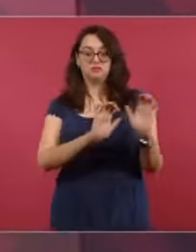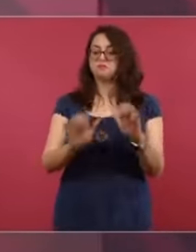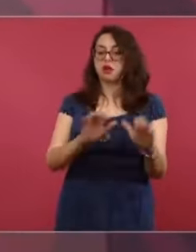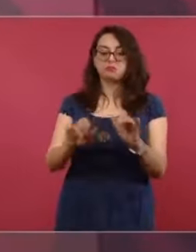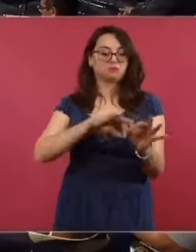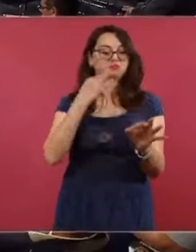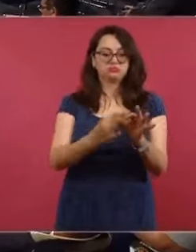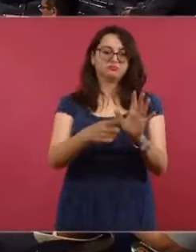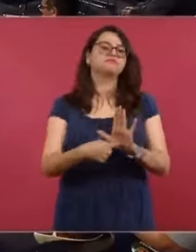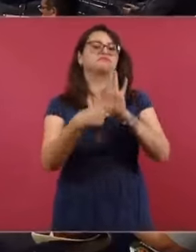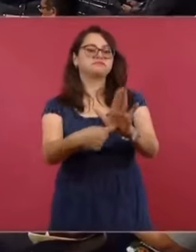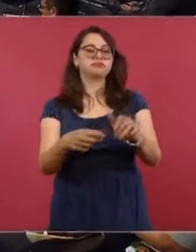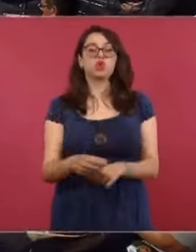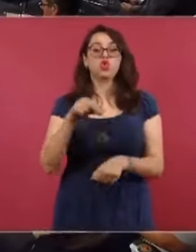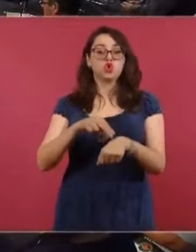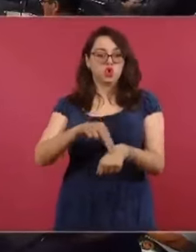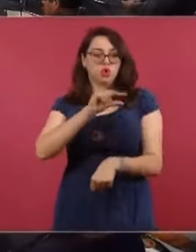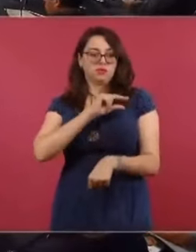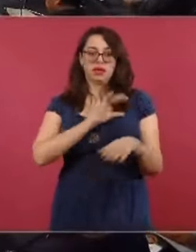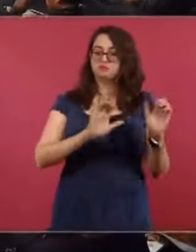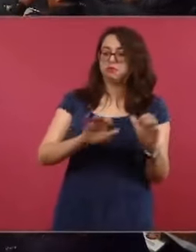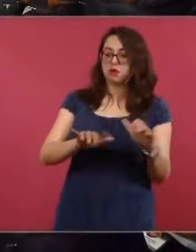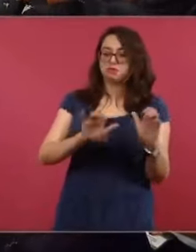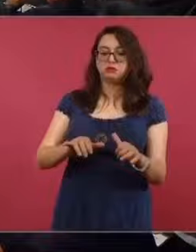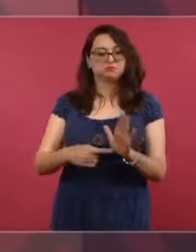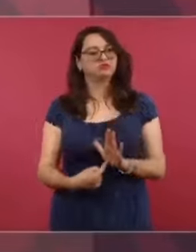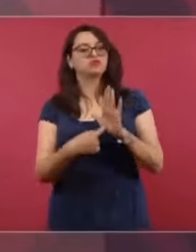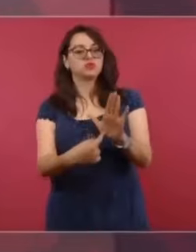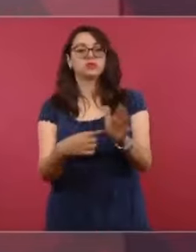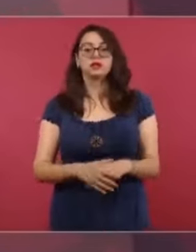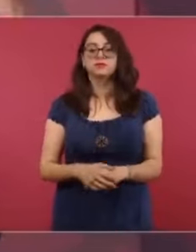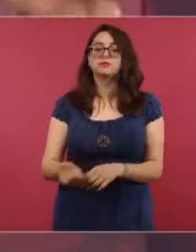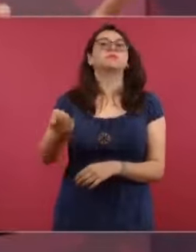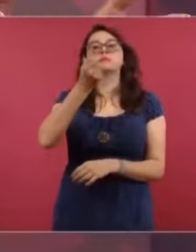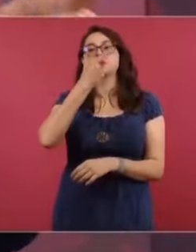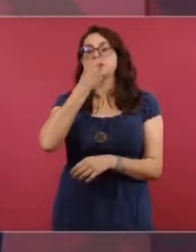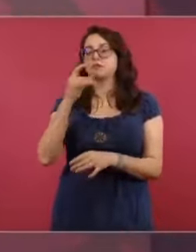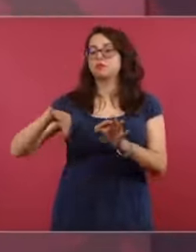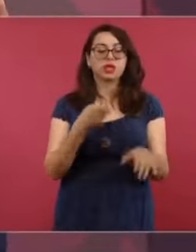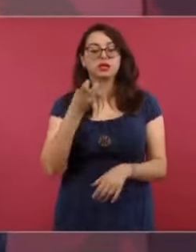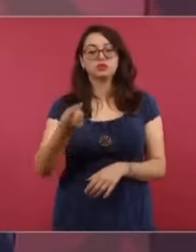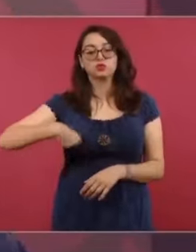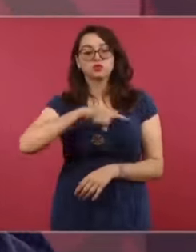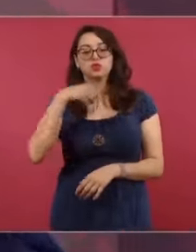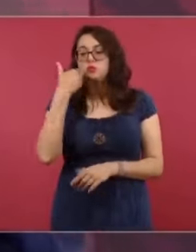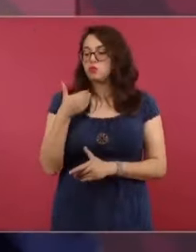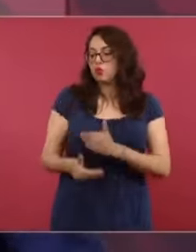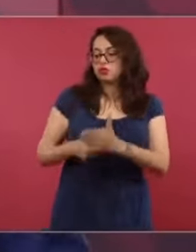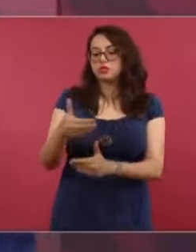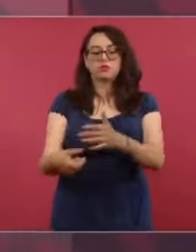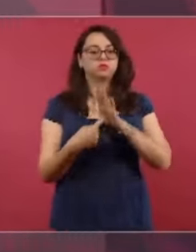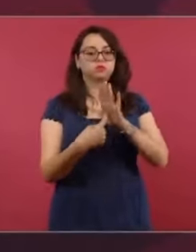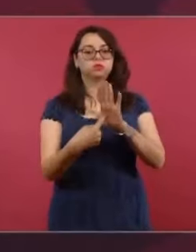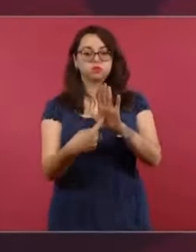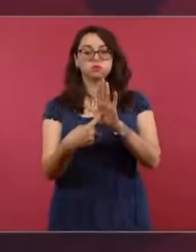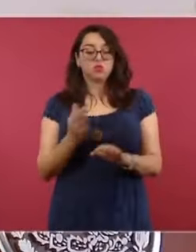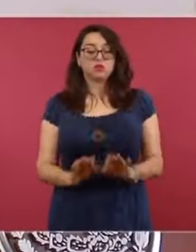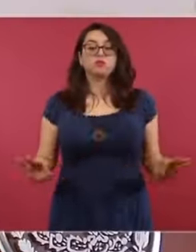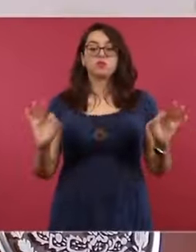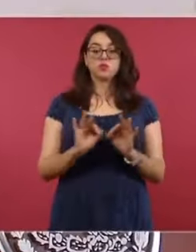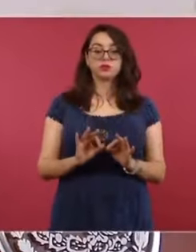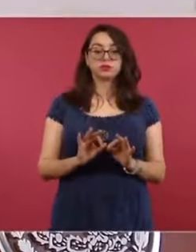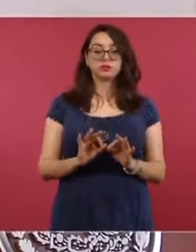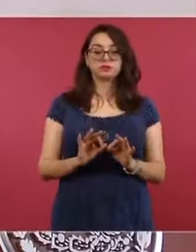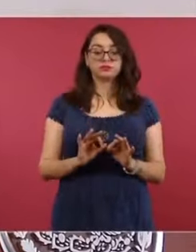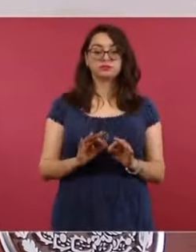los especialistas, ya el abasto de medicinas, de medicamentos está al 100, y algo que es muy importante, solo